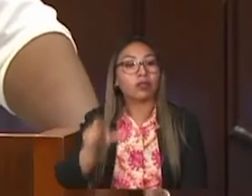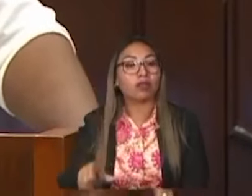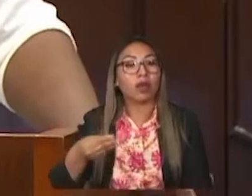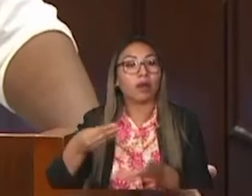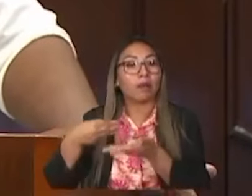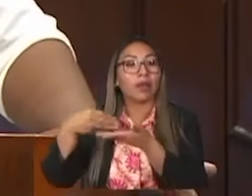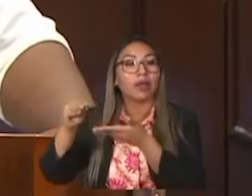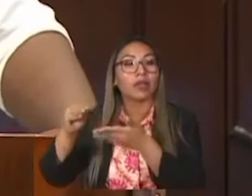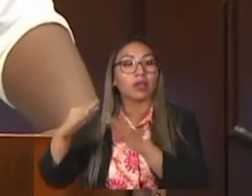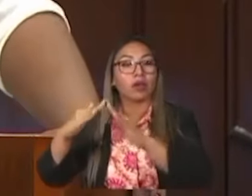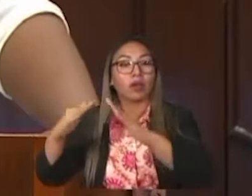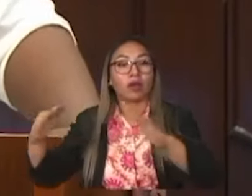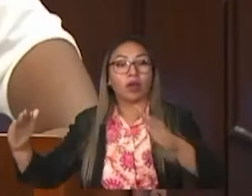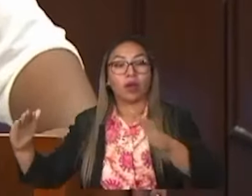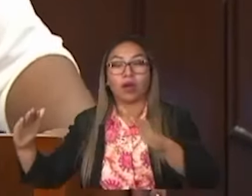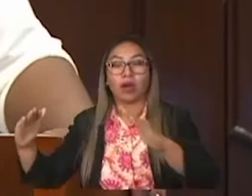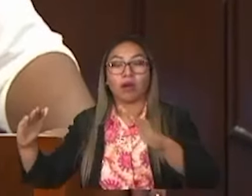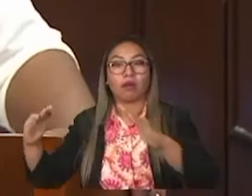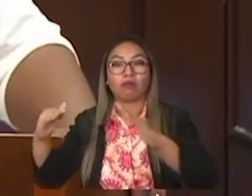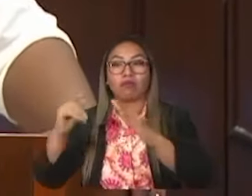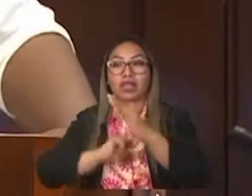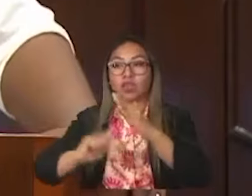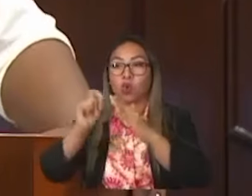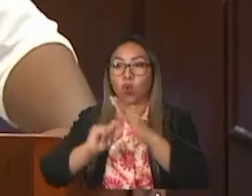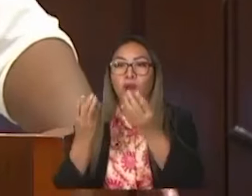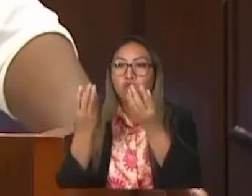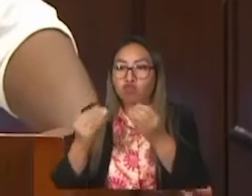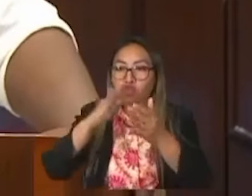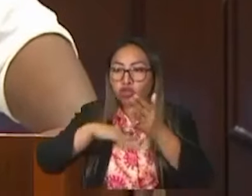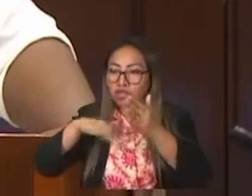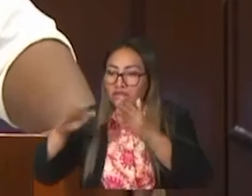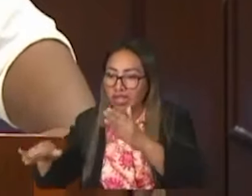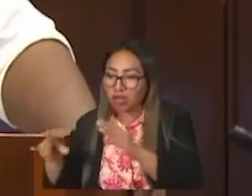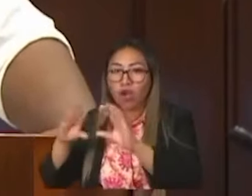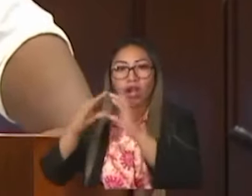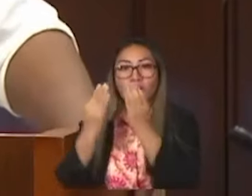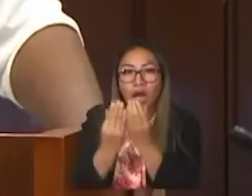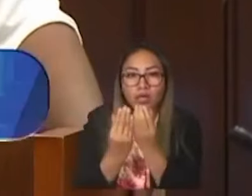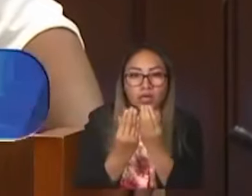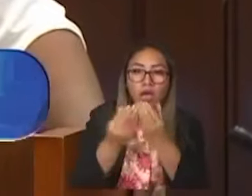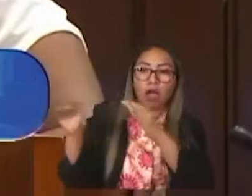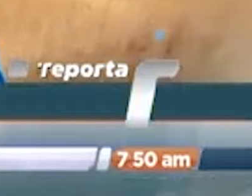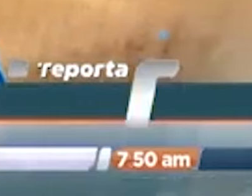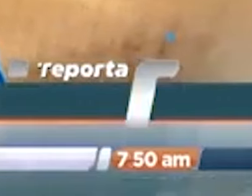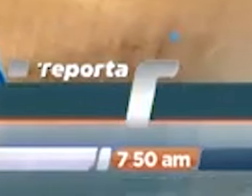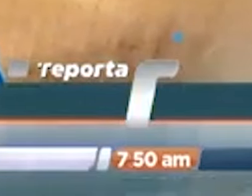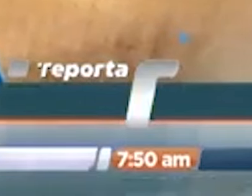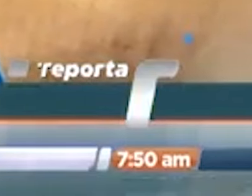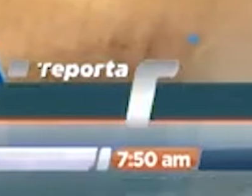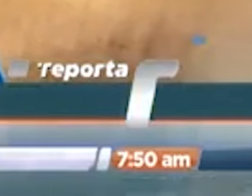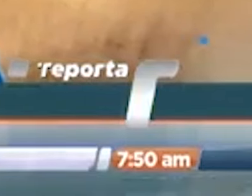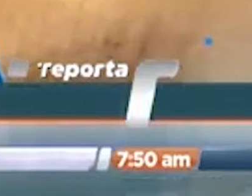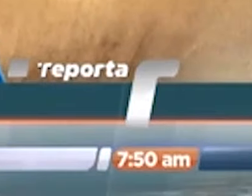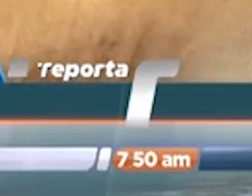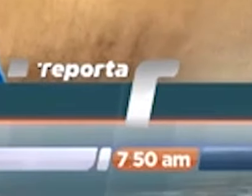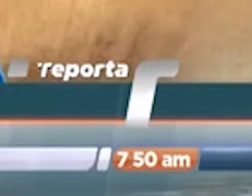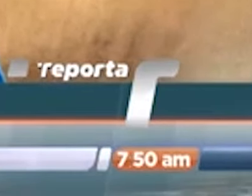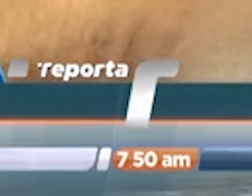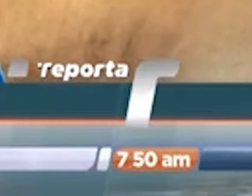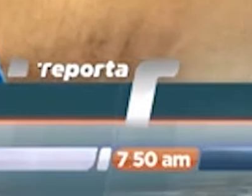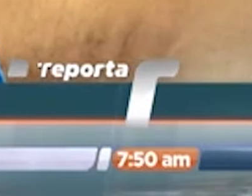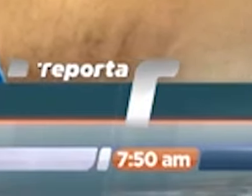una escuela con los niños adentro en Paso Canoa. Lo vamos a expropiar para que sepa. La vendieron. Si tú lo piensas en el